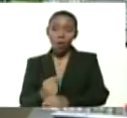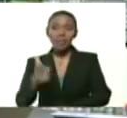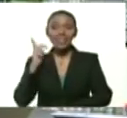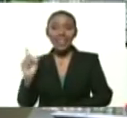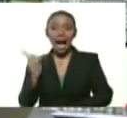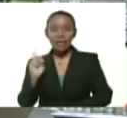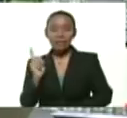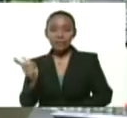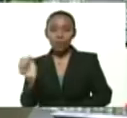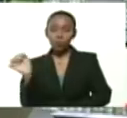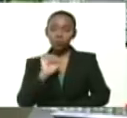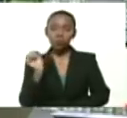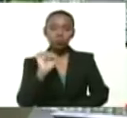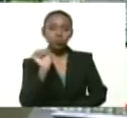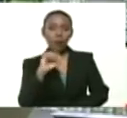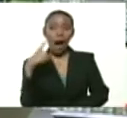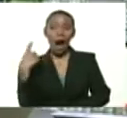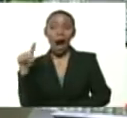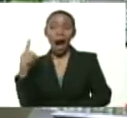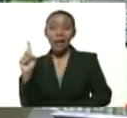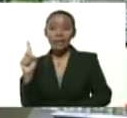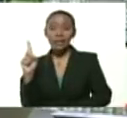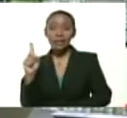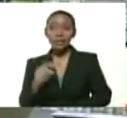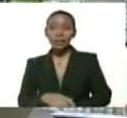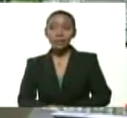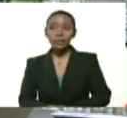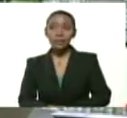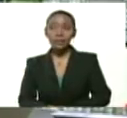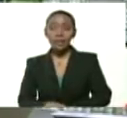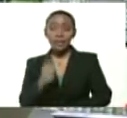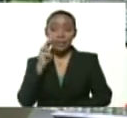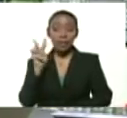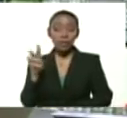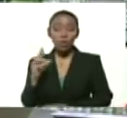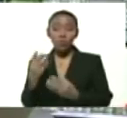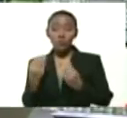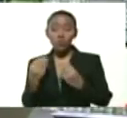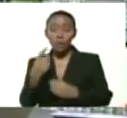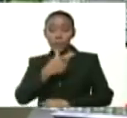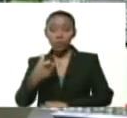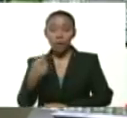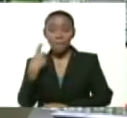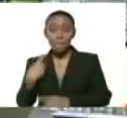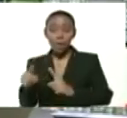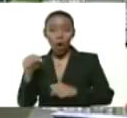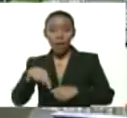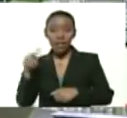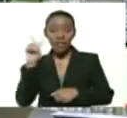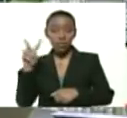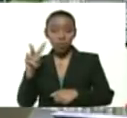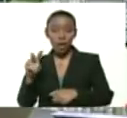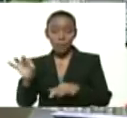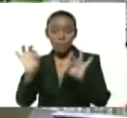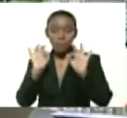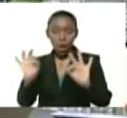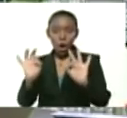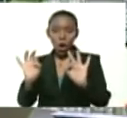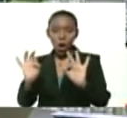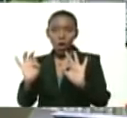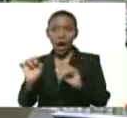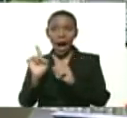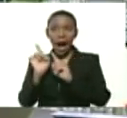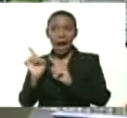taxista, que tiene una comorbilidad, y eso es algo que se ha visto en las series de todo el mundo, pero en Venezuela específicamente,